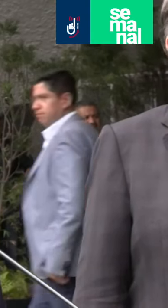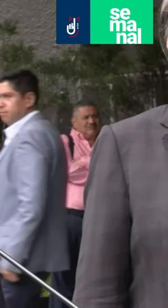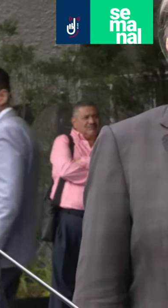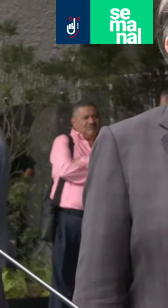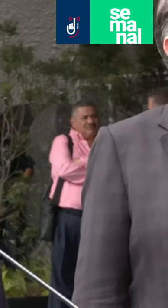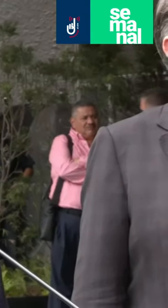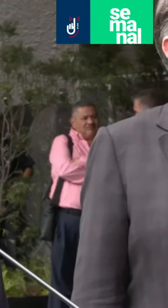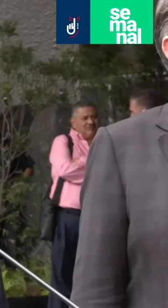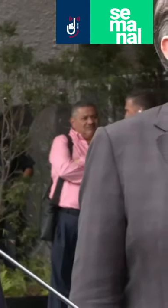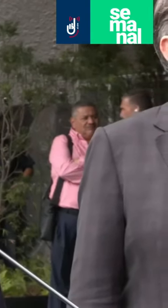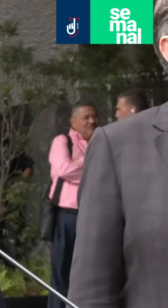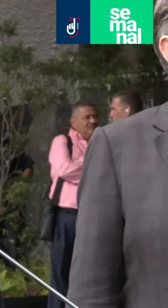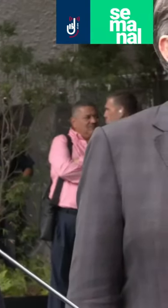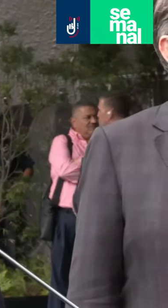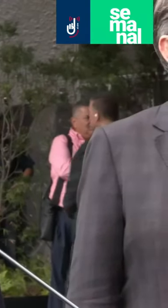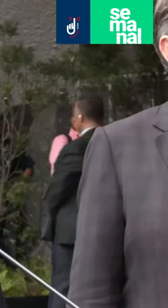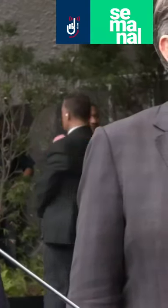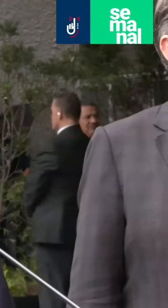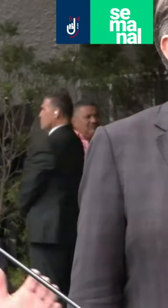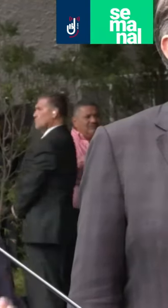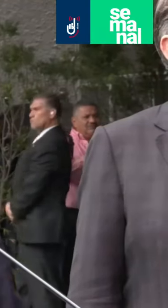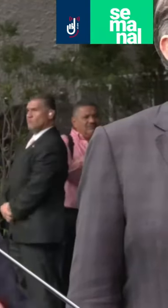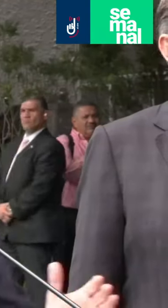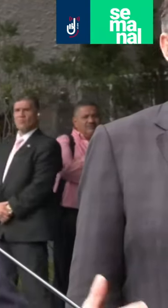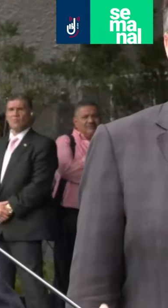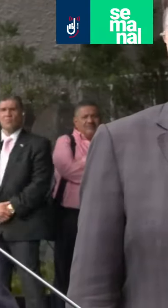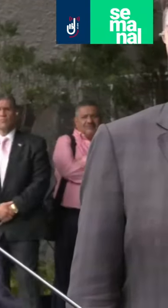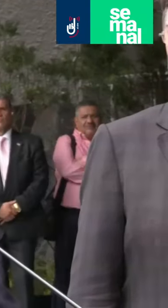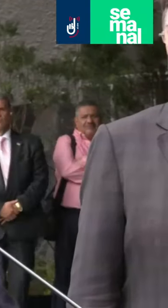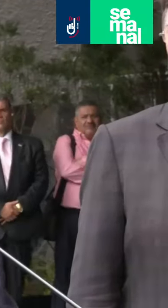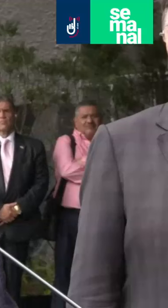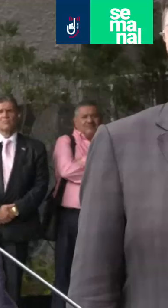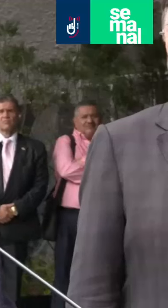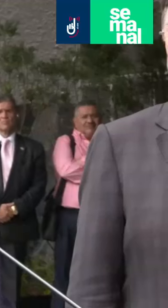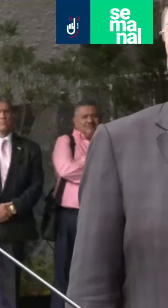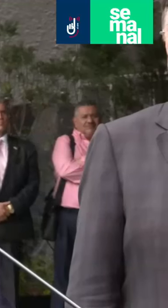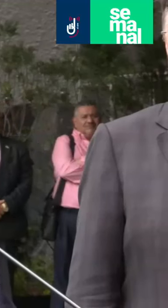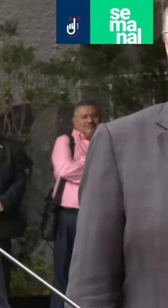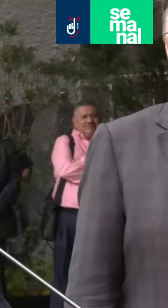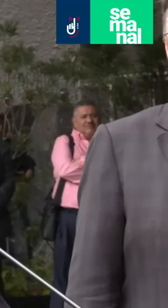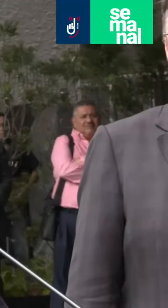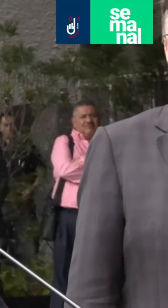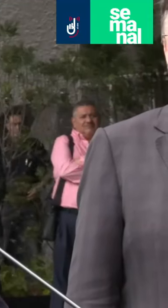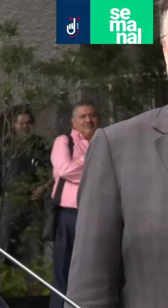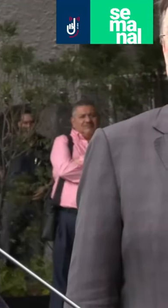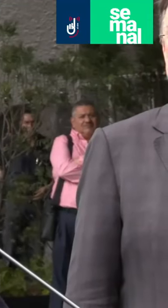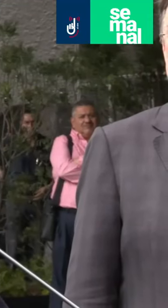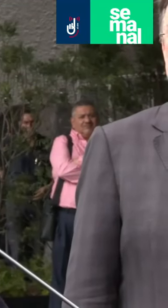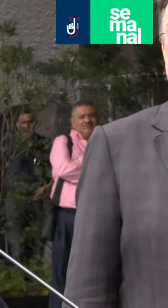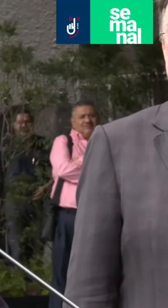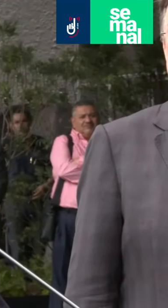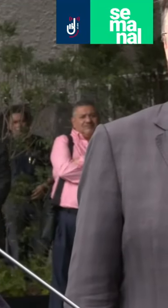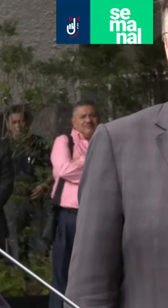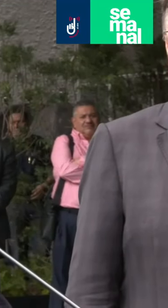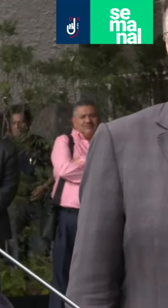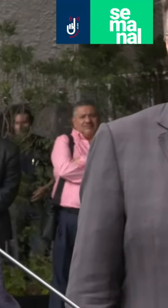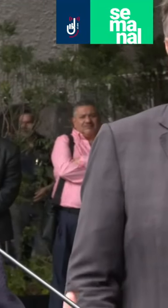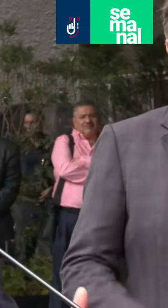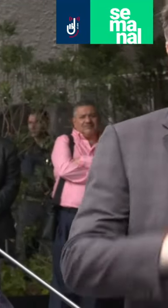participaron los ministros de la corte la iniciativa fue enviada al congreso particularmente a la cámara de